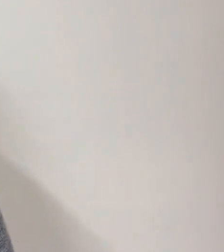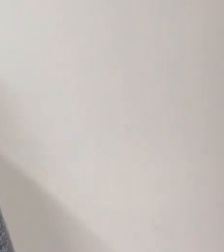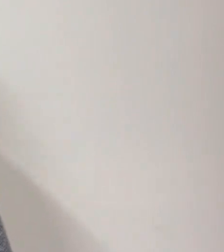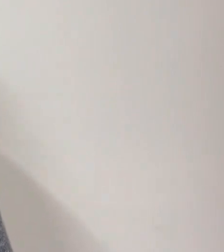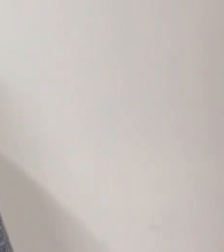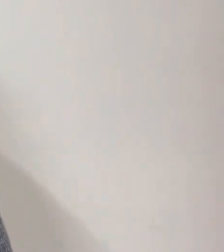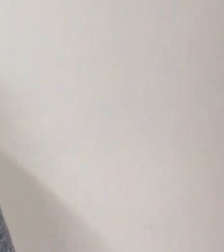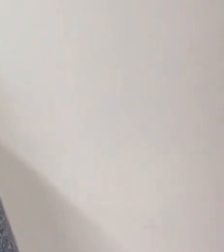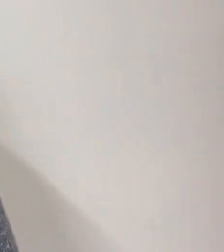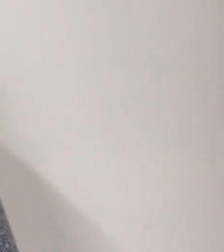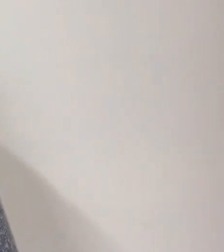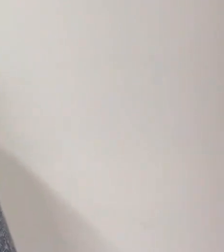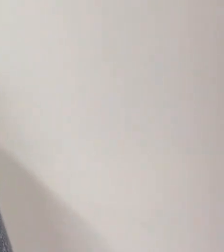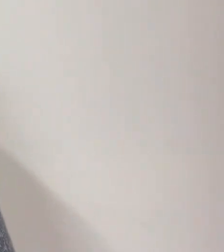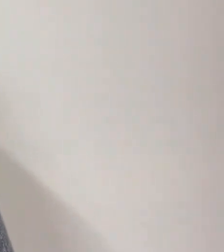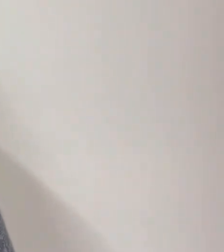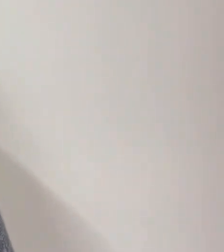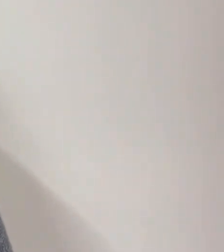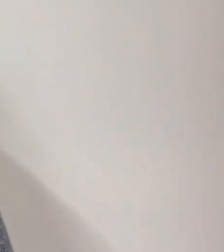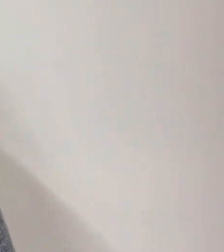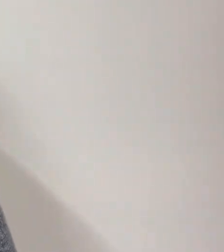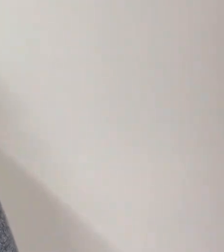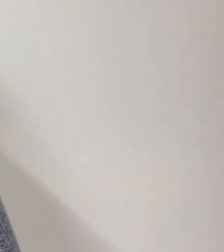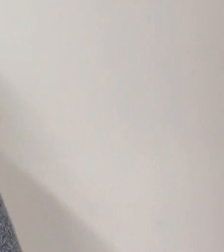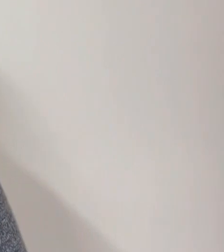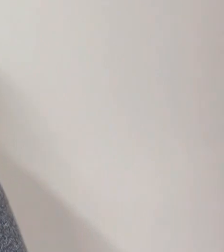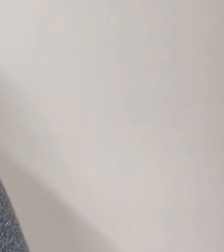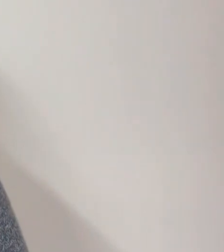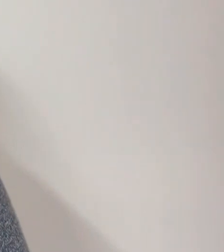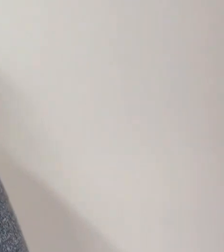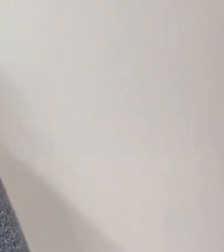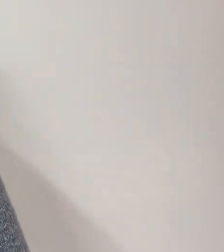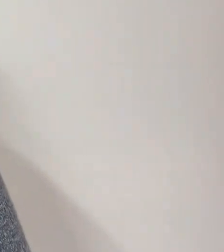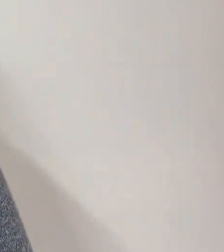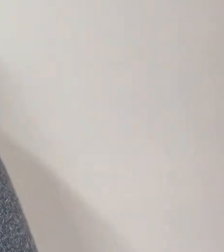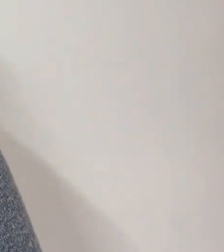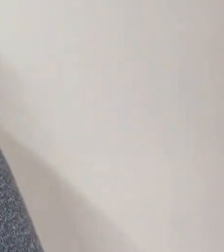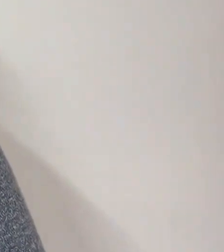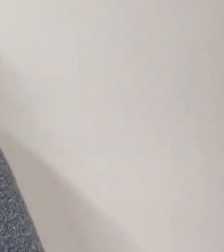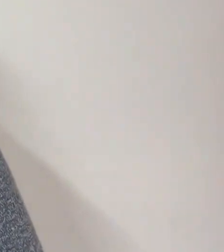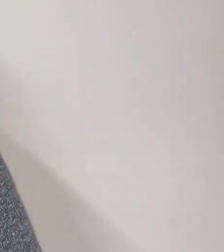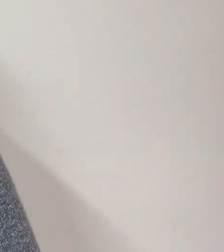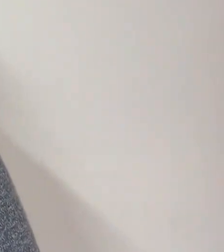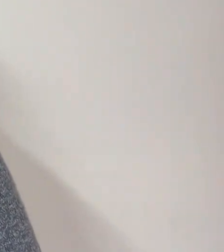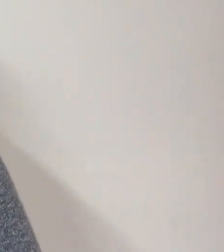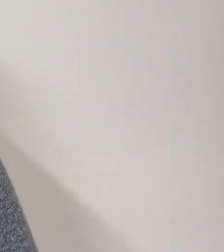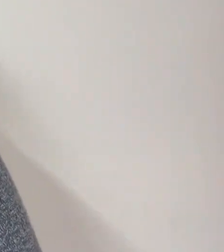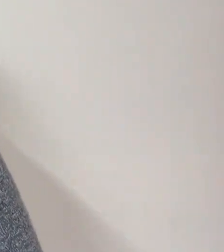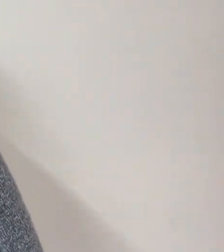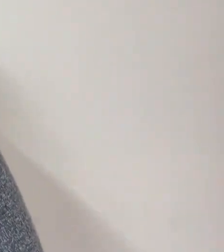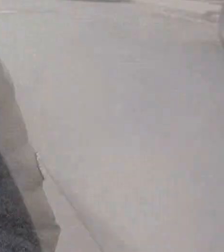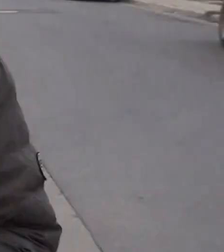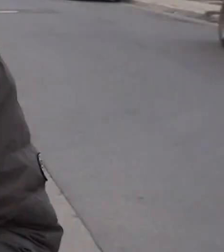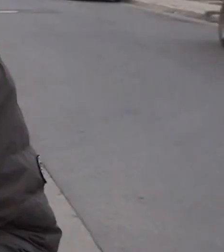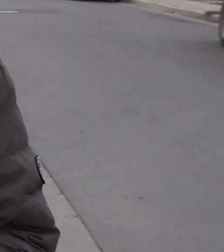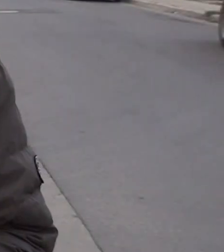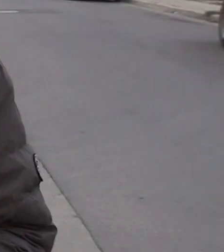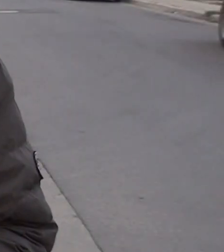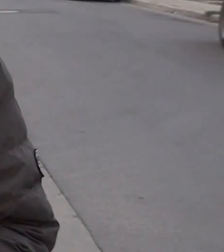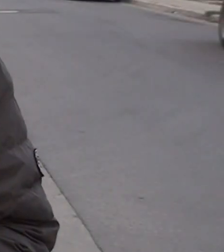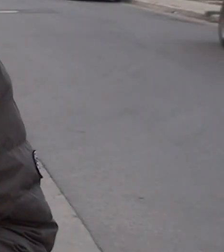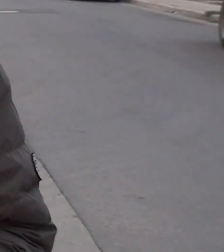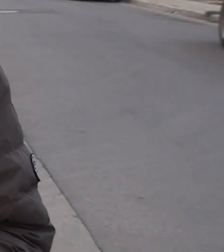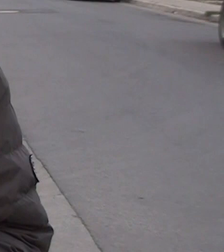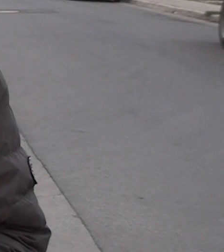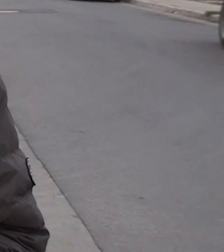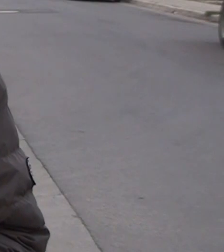mejorando su implementación, por ejemplo, invirtiendo 11.000 millones de pesos para contratación de funcionarios en tribunales de familia. Con respecto a